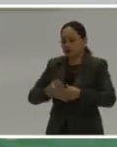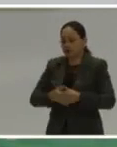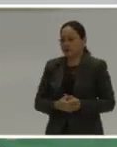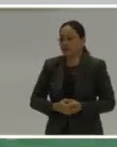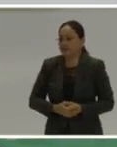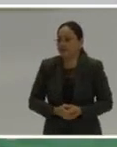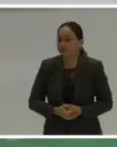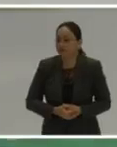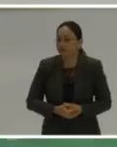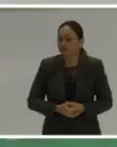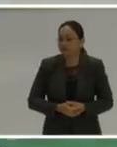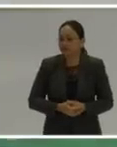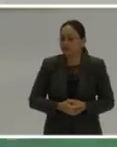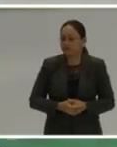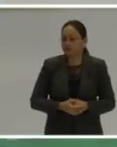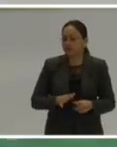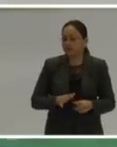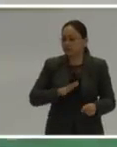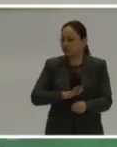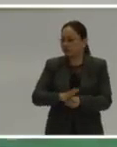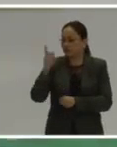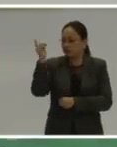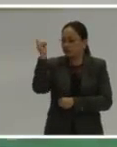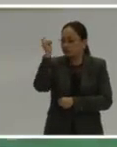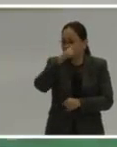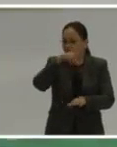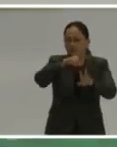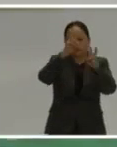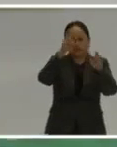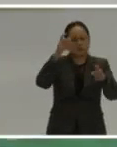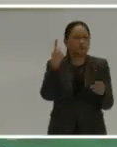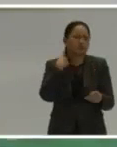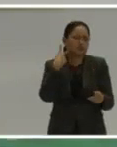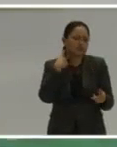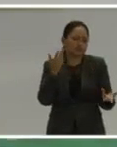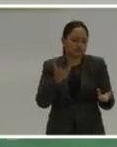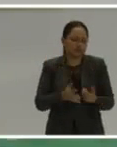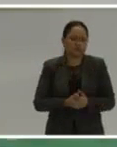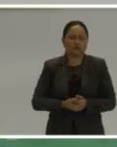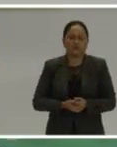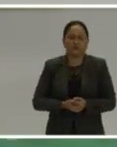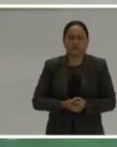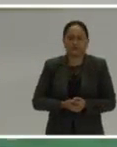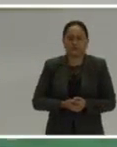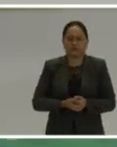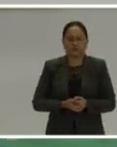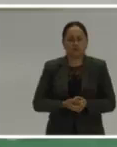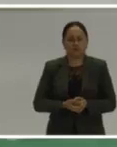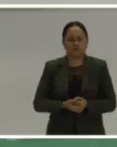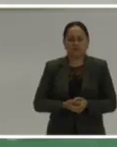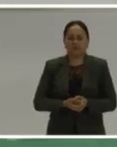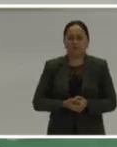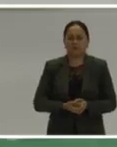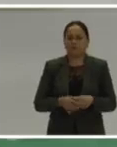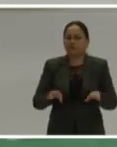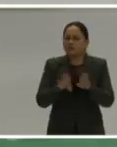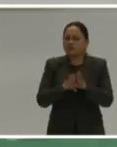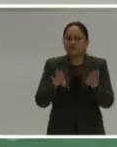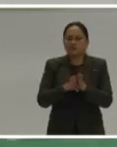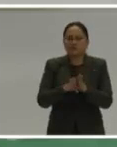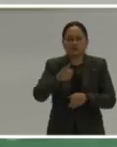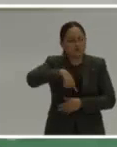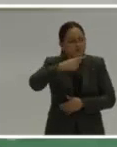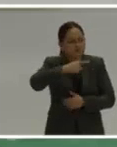Las dificultades en el ámbito político. Una oposición interna, lo que les contaba,